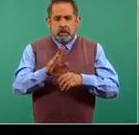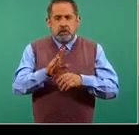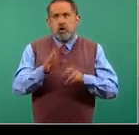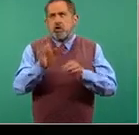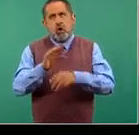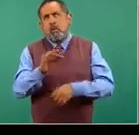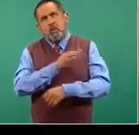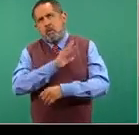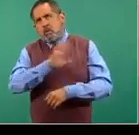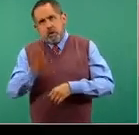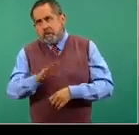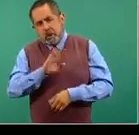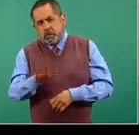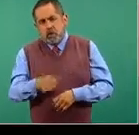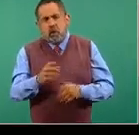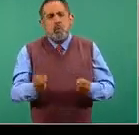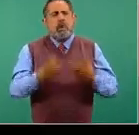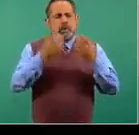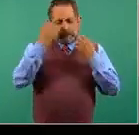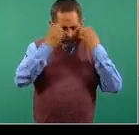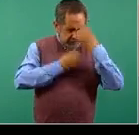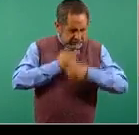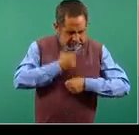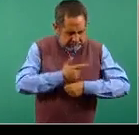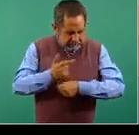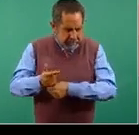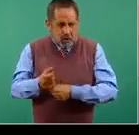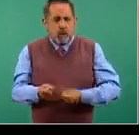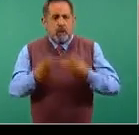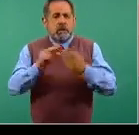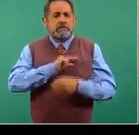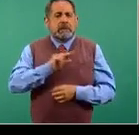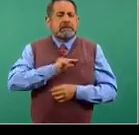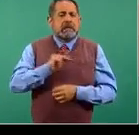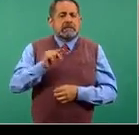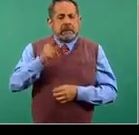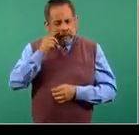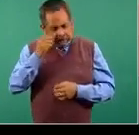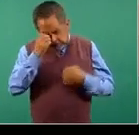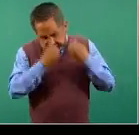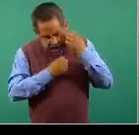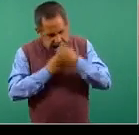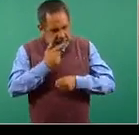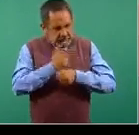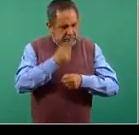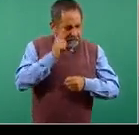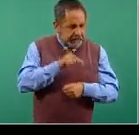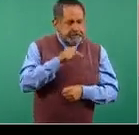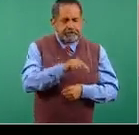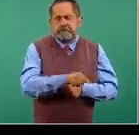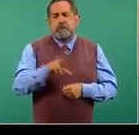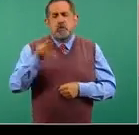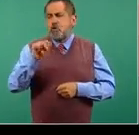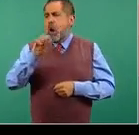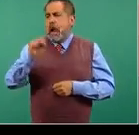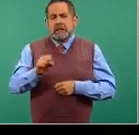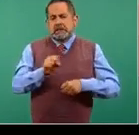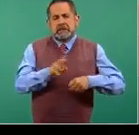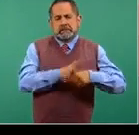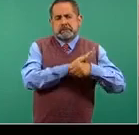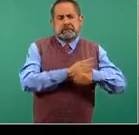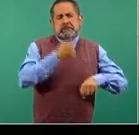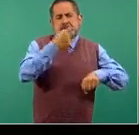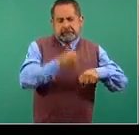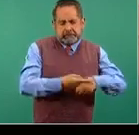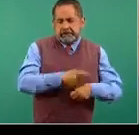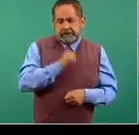han muerto, pero ¿cuántos exámenes se les han realizado? ¿Cuántos especialistas han participado en estos exámenes precisamente para descartar esta relación,